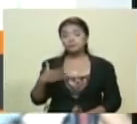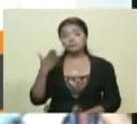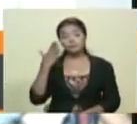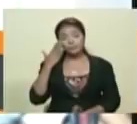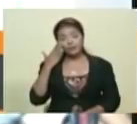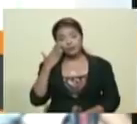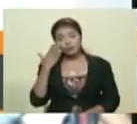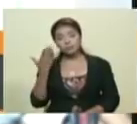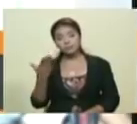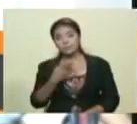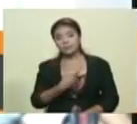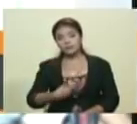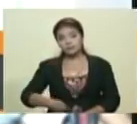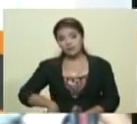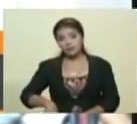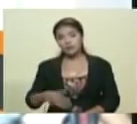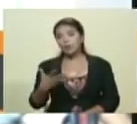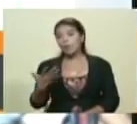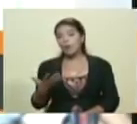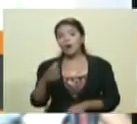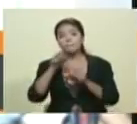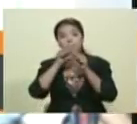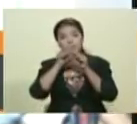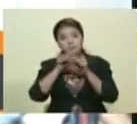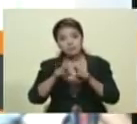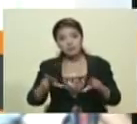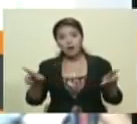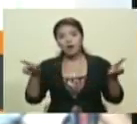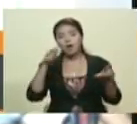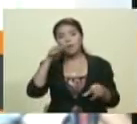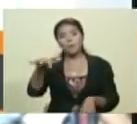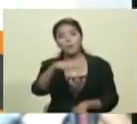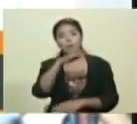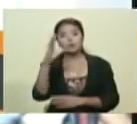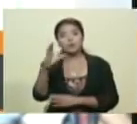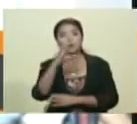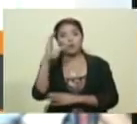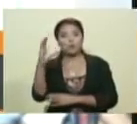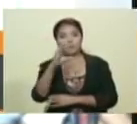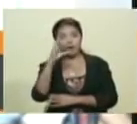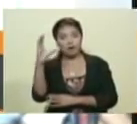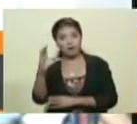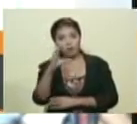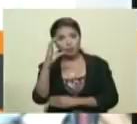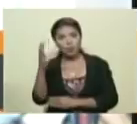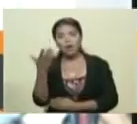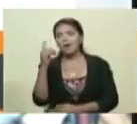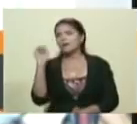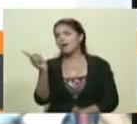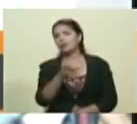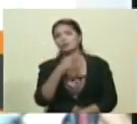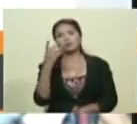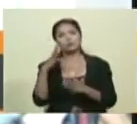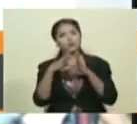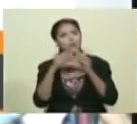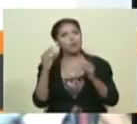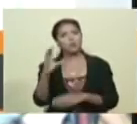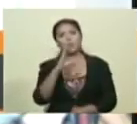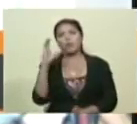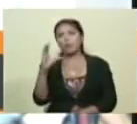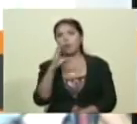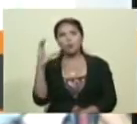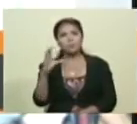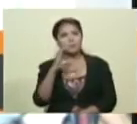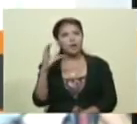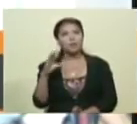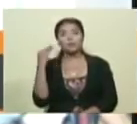presidente, ¿cuál es su mensaje al pueblo colombiano, a todos los colombianos que tenemos